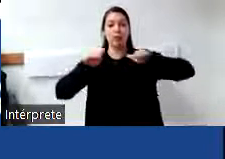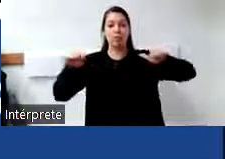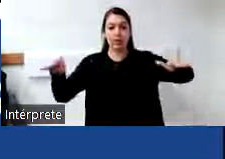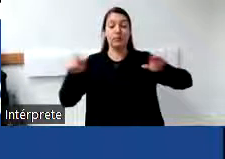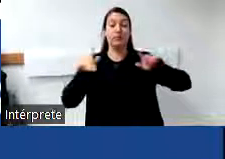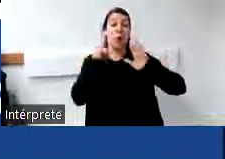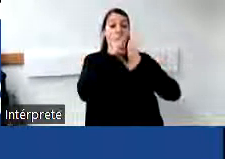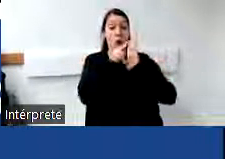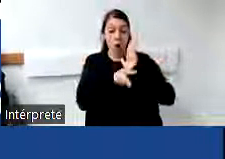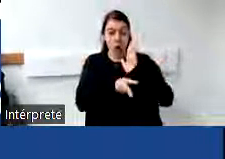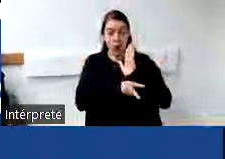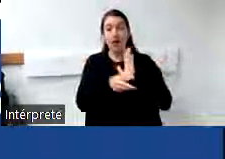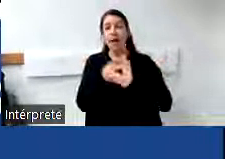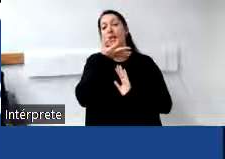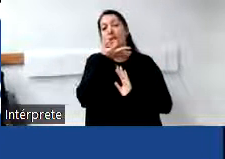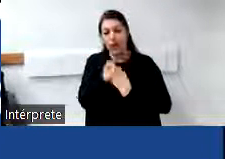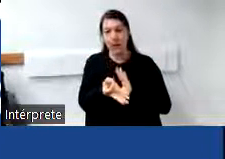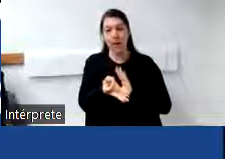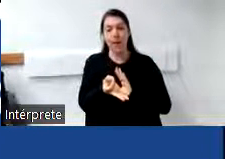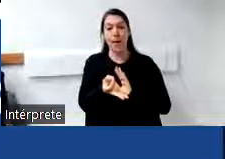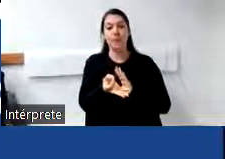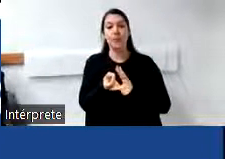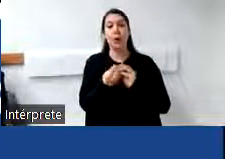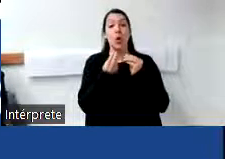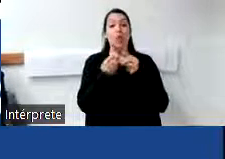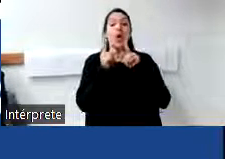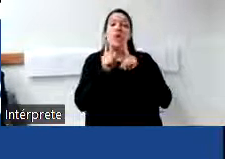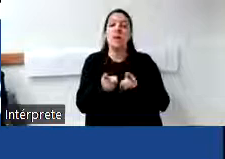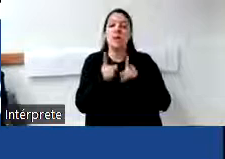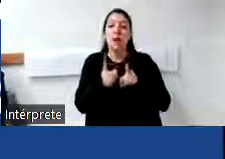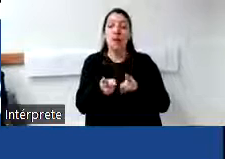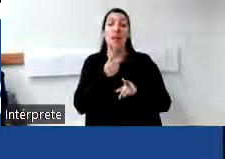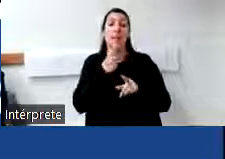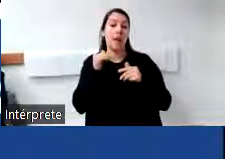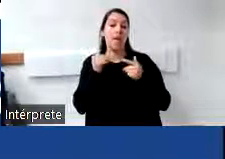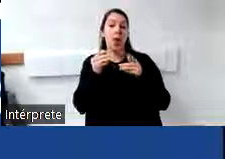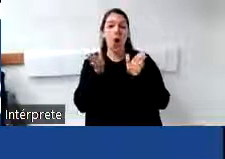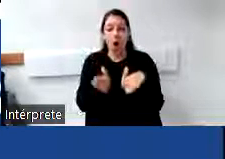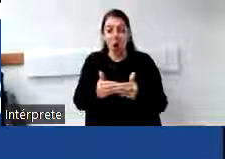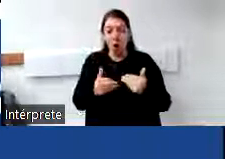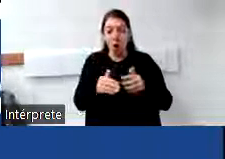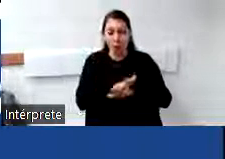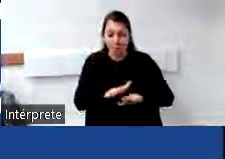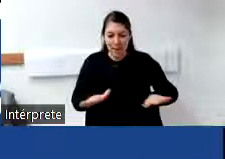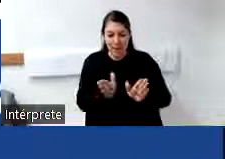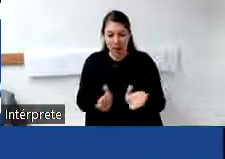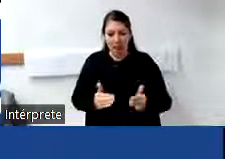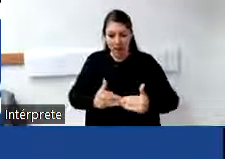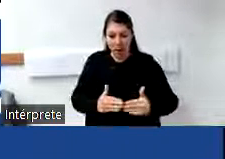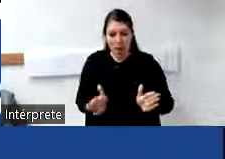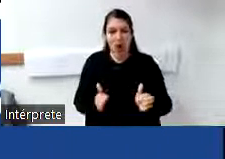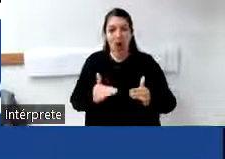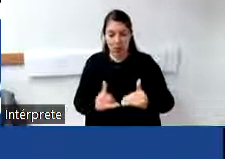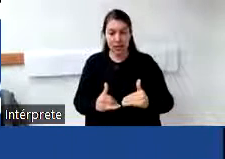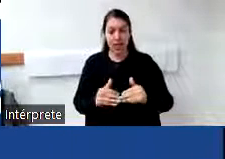de la norma está señalizado desde cómo debieran ser, por ejemplo, las baldosas podotáctiles, que son las